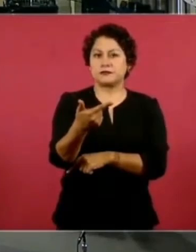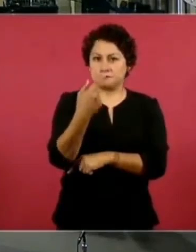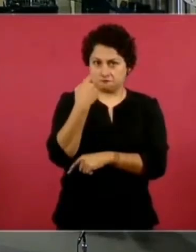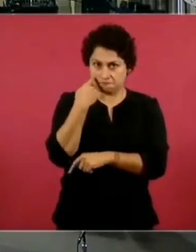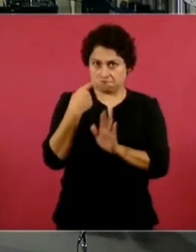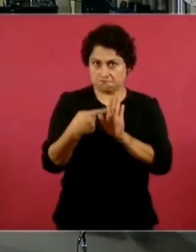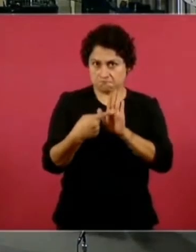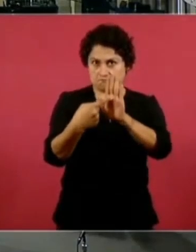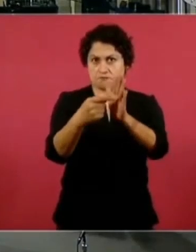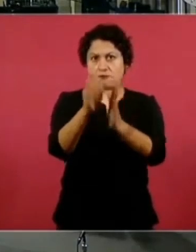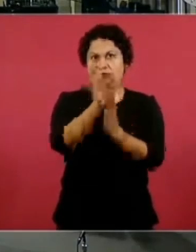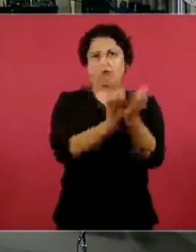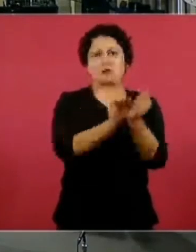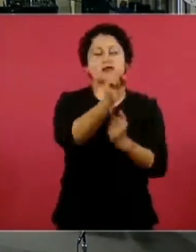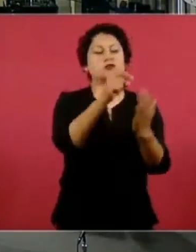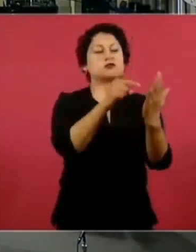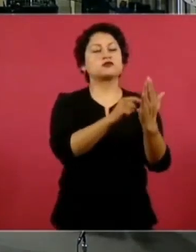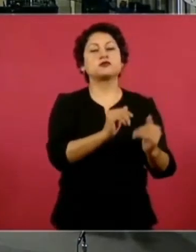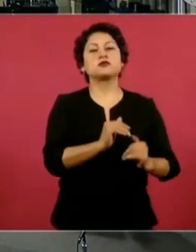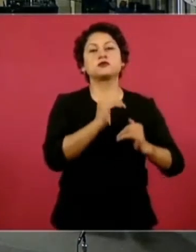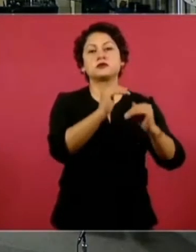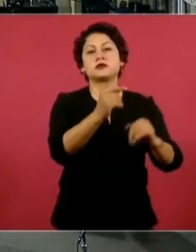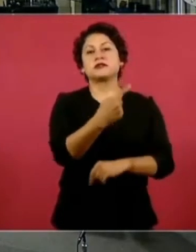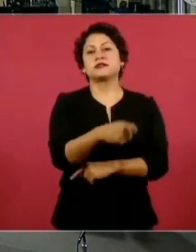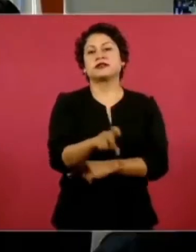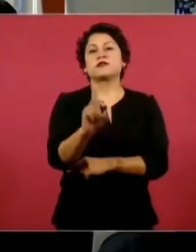227. La Constitución solo tiene 136 artículos.